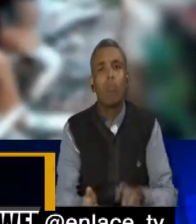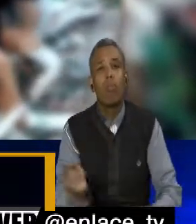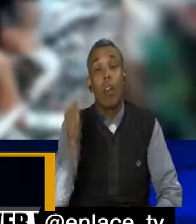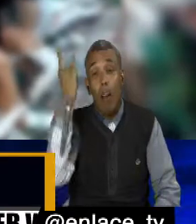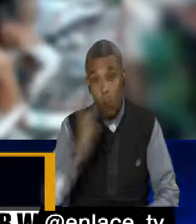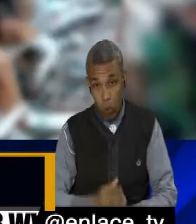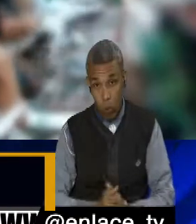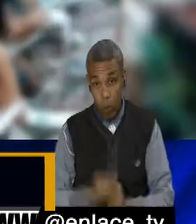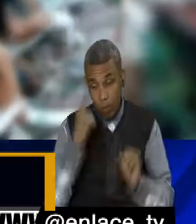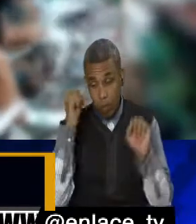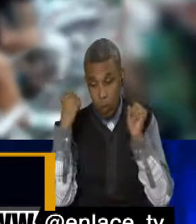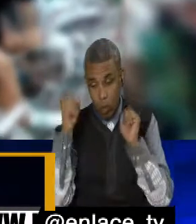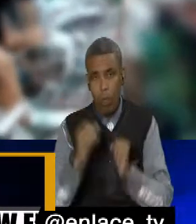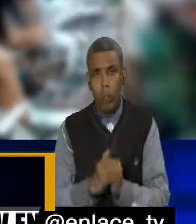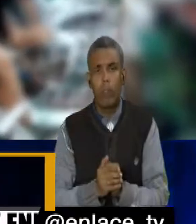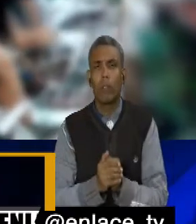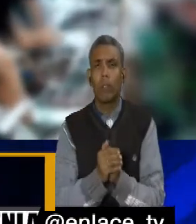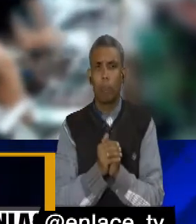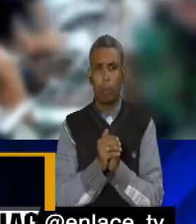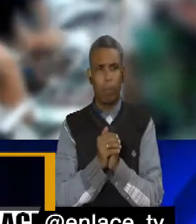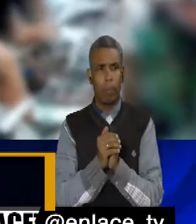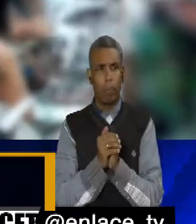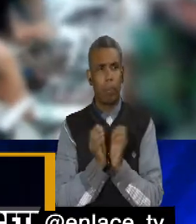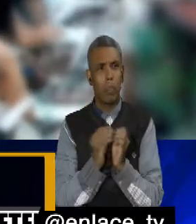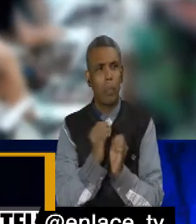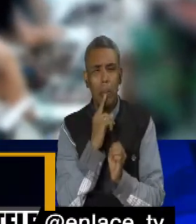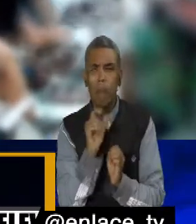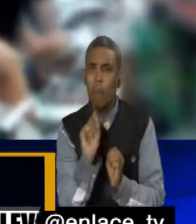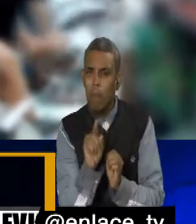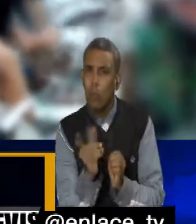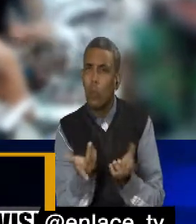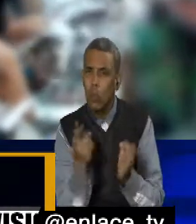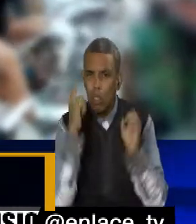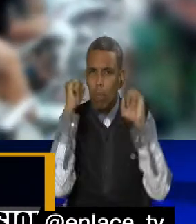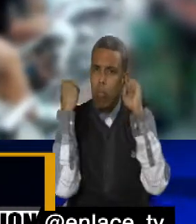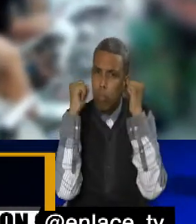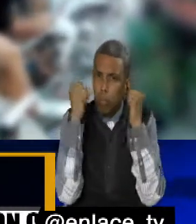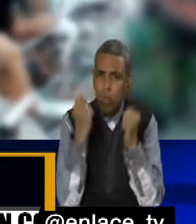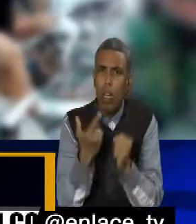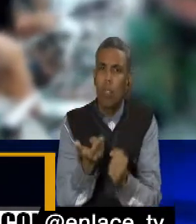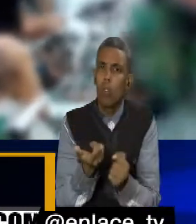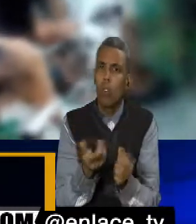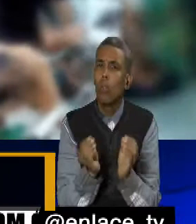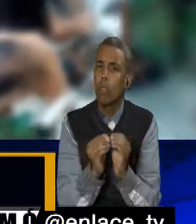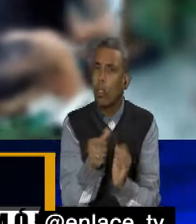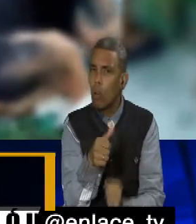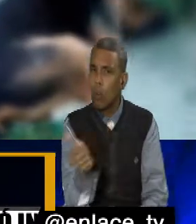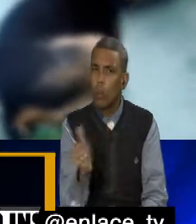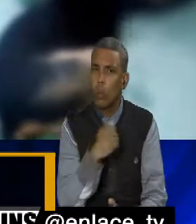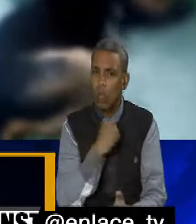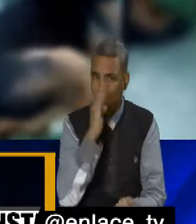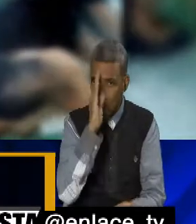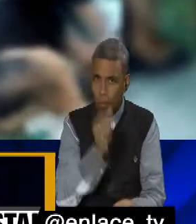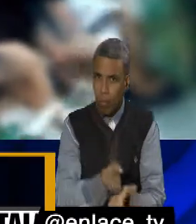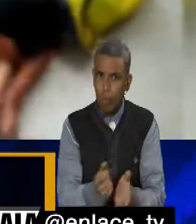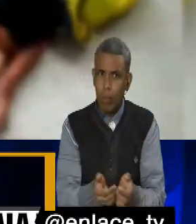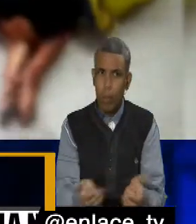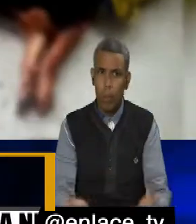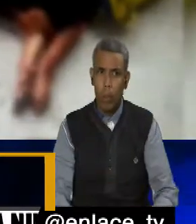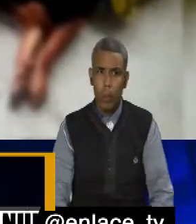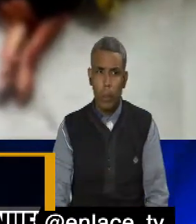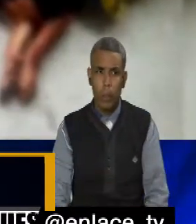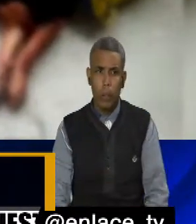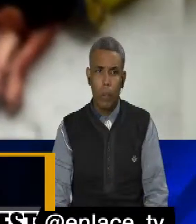esta situación que se ha presentado con las mascotas de ese sector en las últimas horas? Muy buenas tardes. Sí, el llamado es que por favor